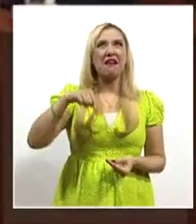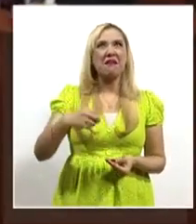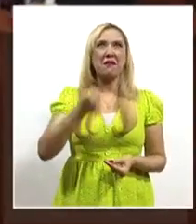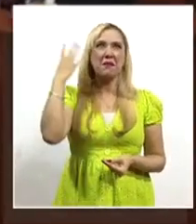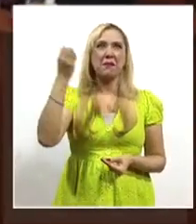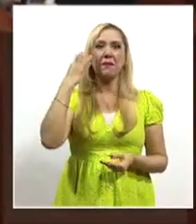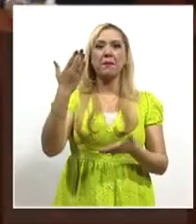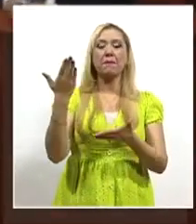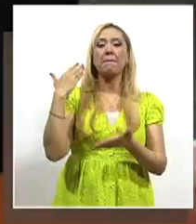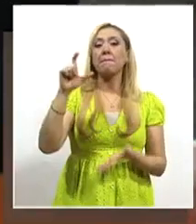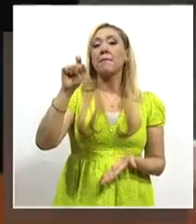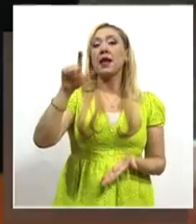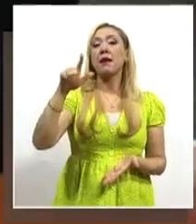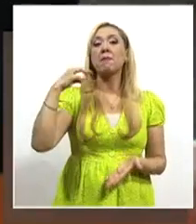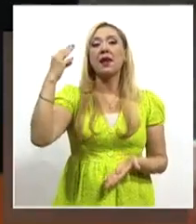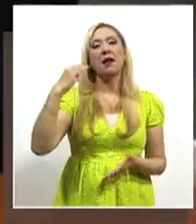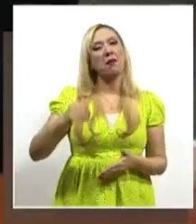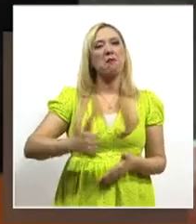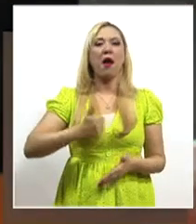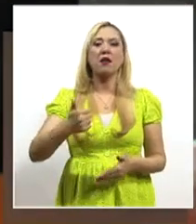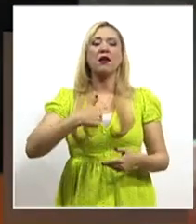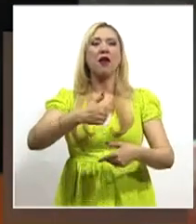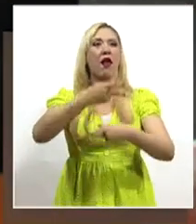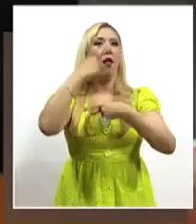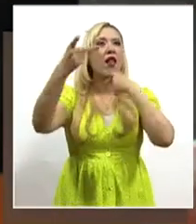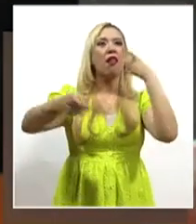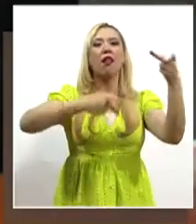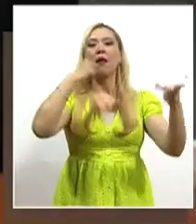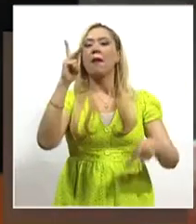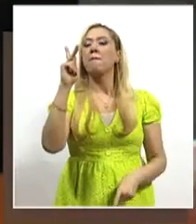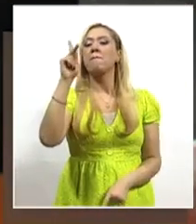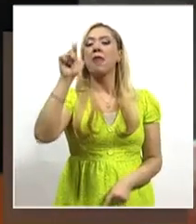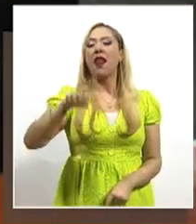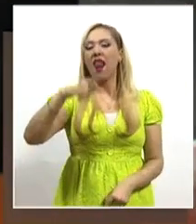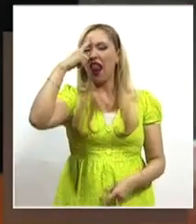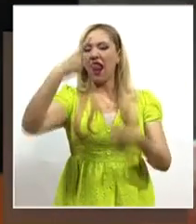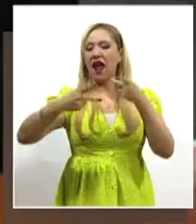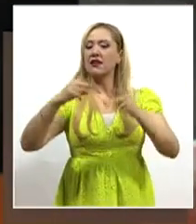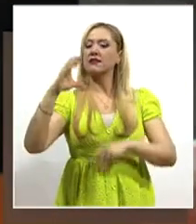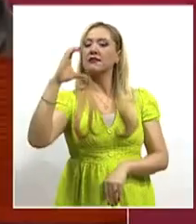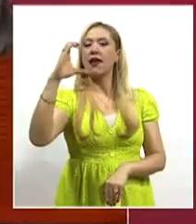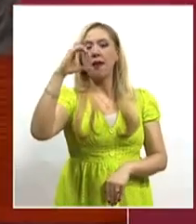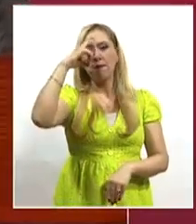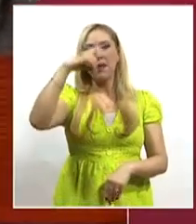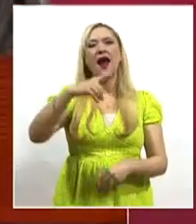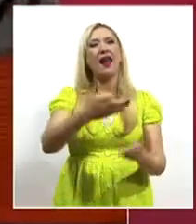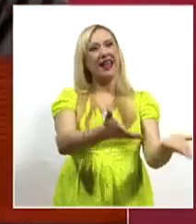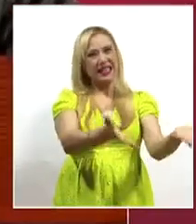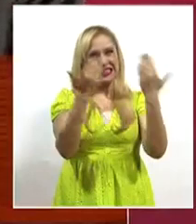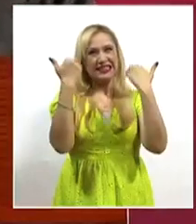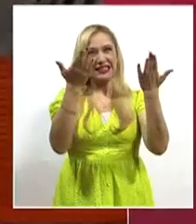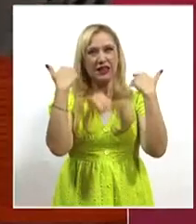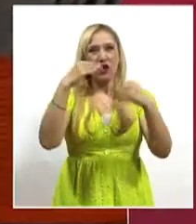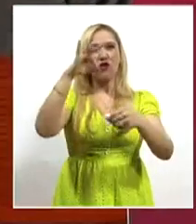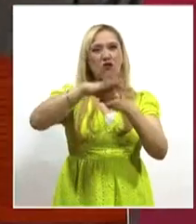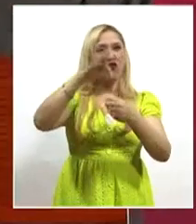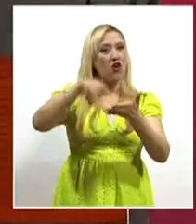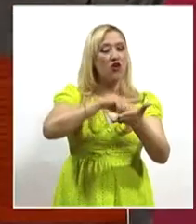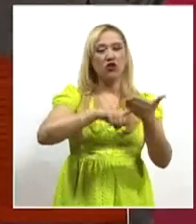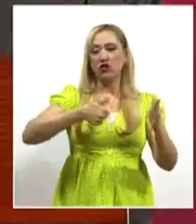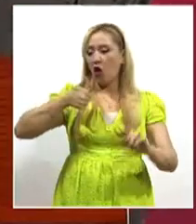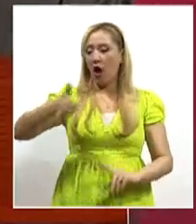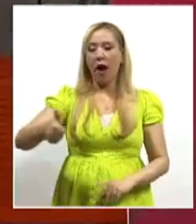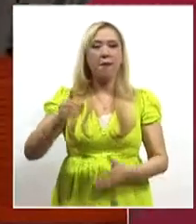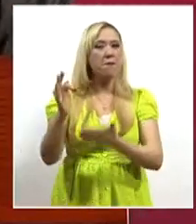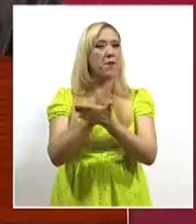pasado 27 de marzo. Lo anterior al difundir su plan C en materia electoral, que consiste en no votar por lo que él define